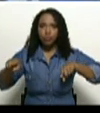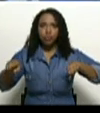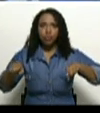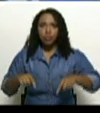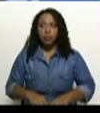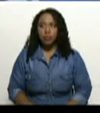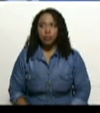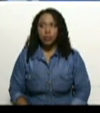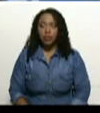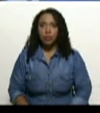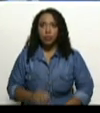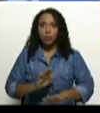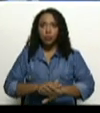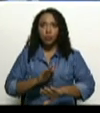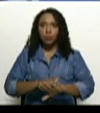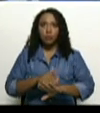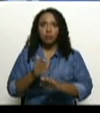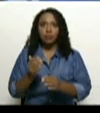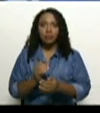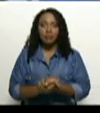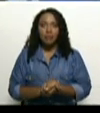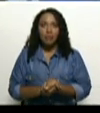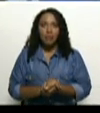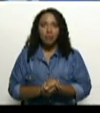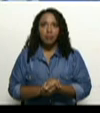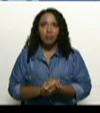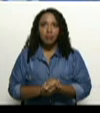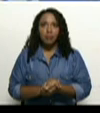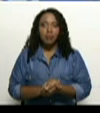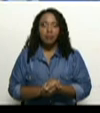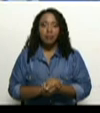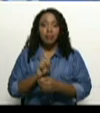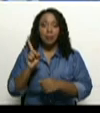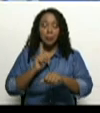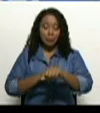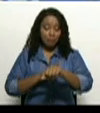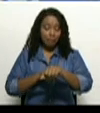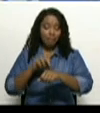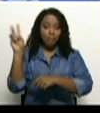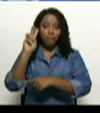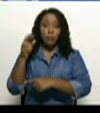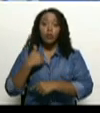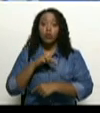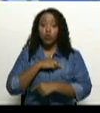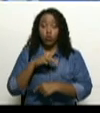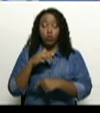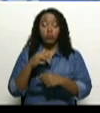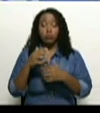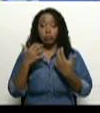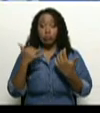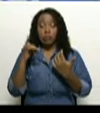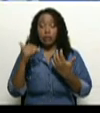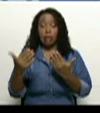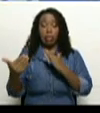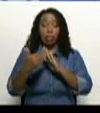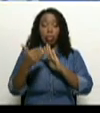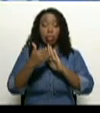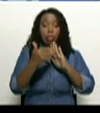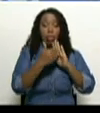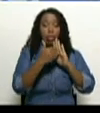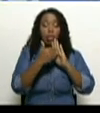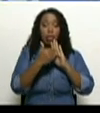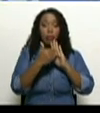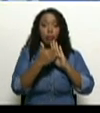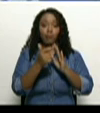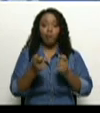porque estamos en una nueva época. Y no es una nueva época venezolana, porque estamos asediados con un bloqueo económico y